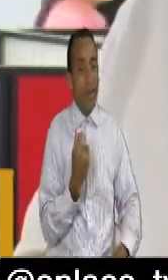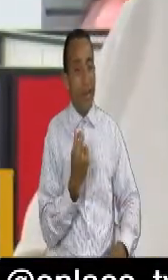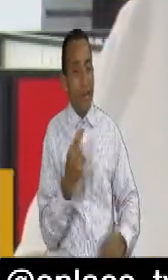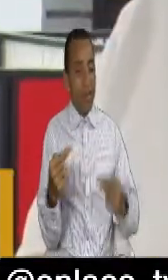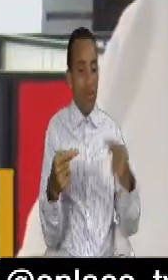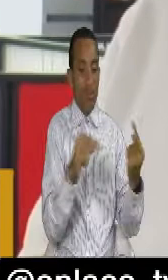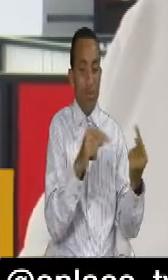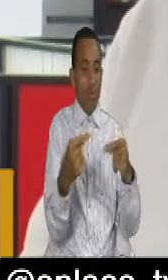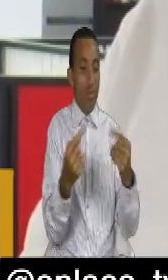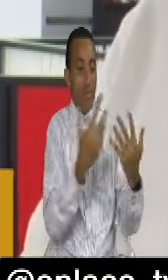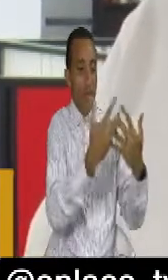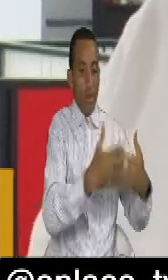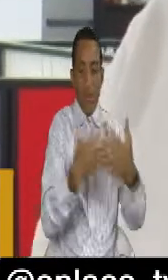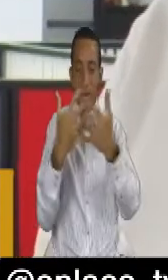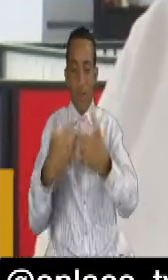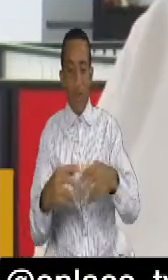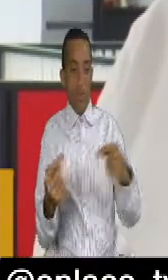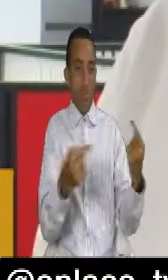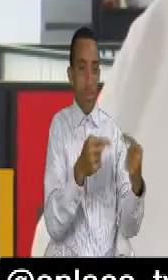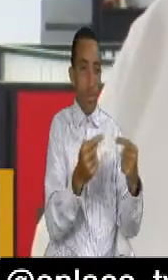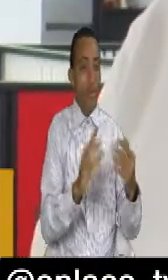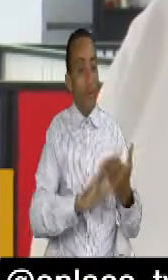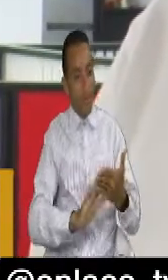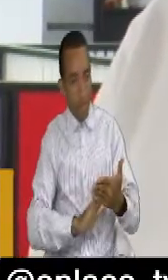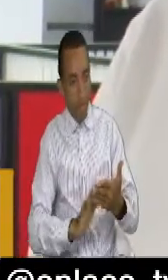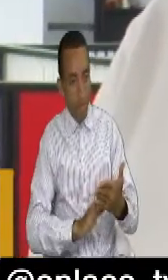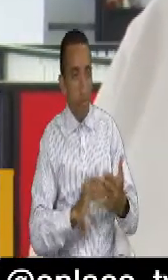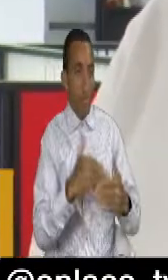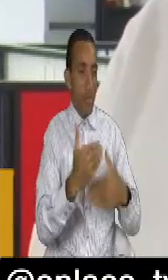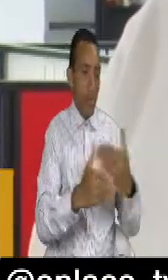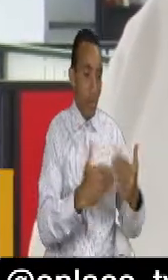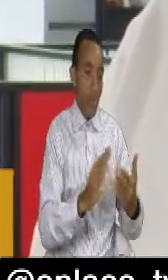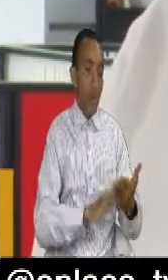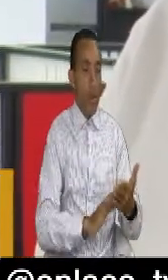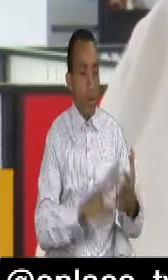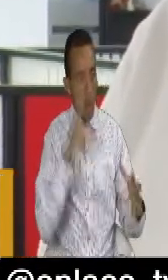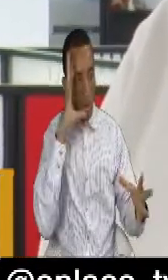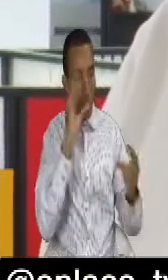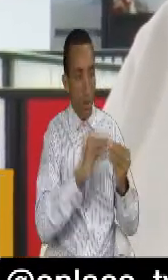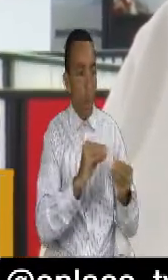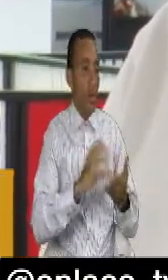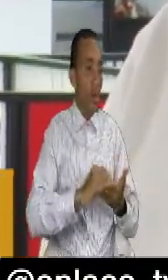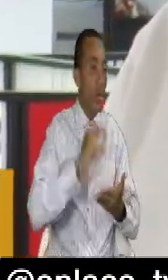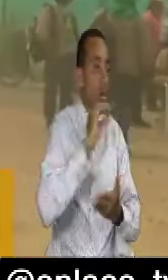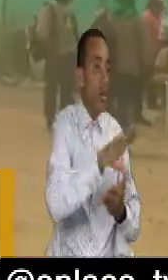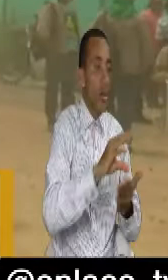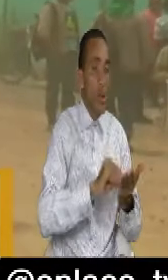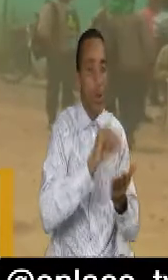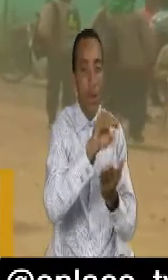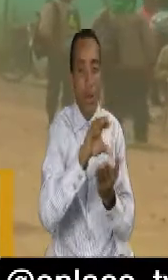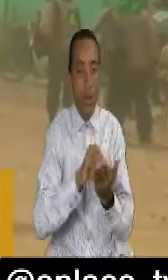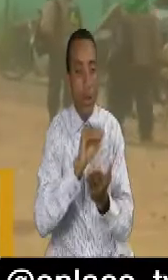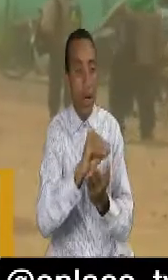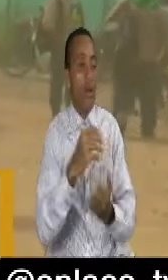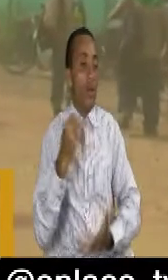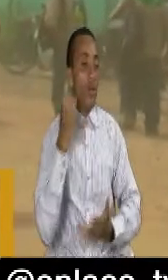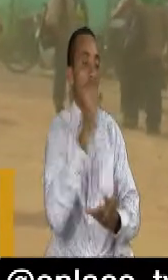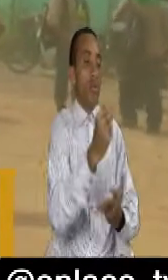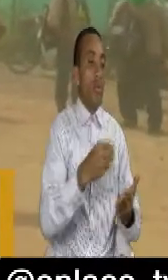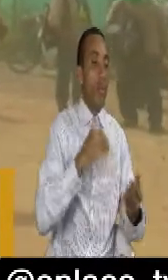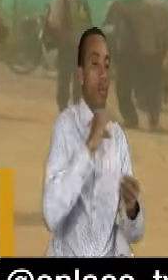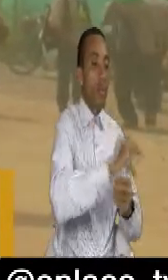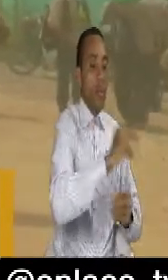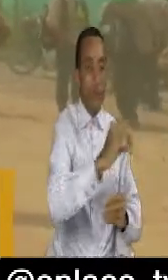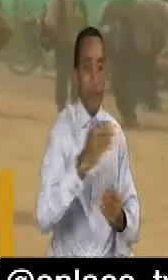para que nos permitan también desentrabar un poco los acuerdos de pago con los proveedores locales. Se espera para la próxima semana, luego